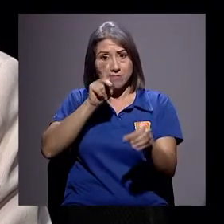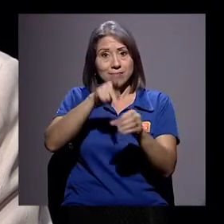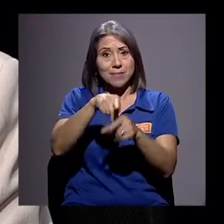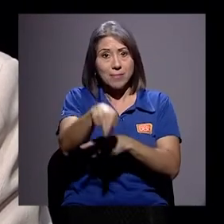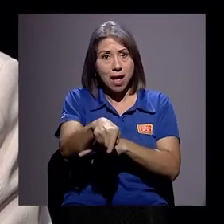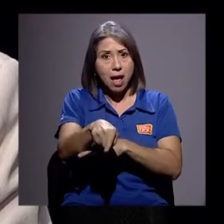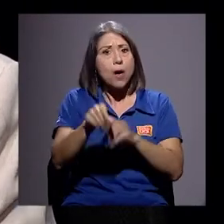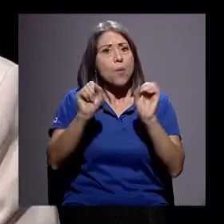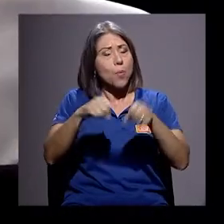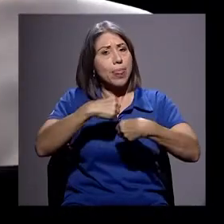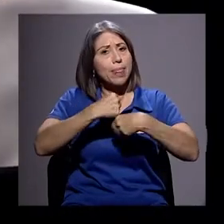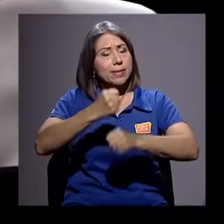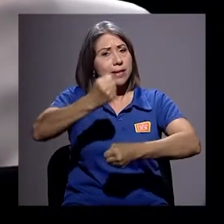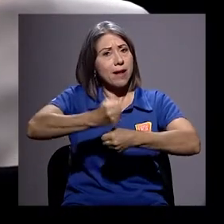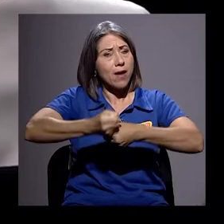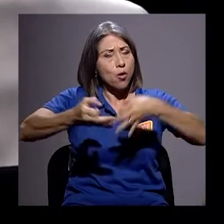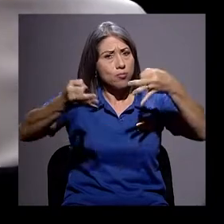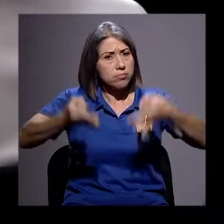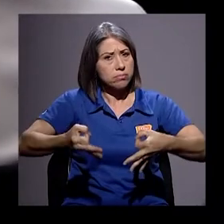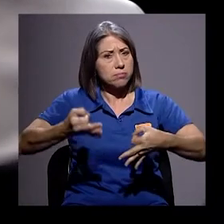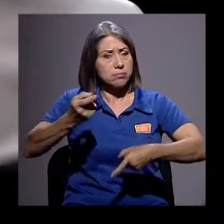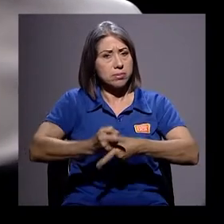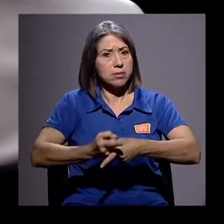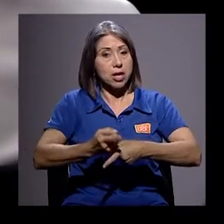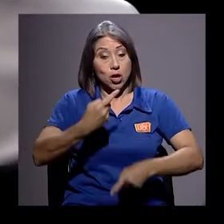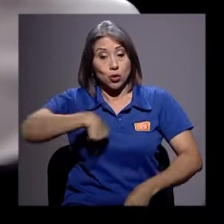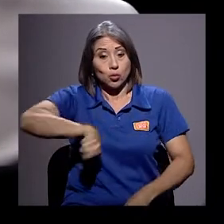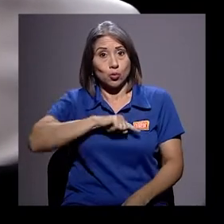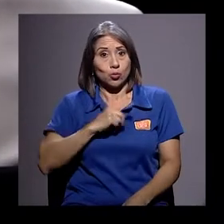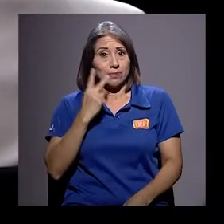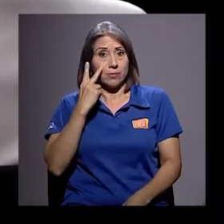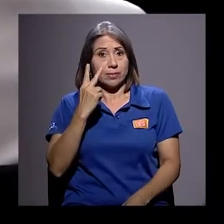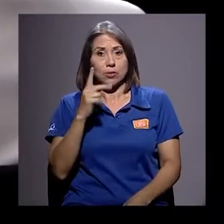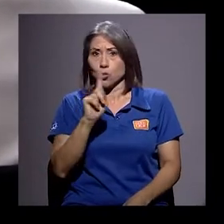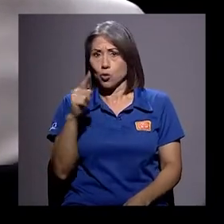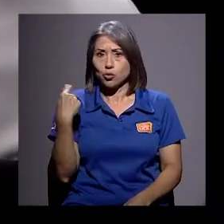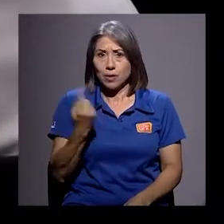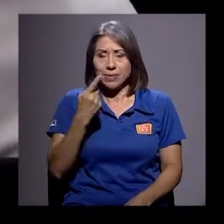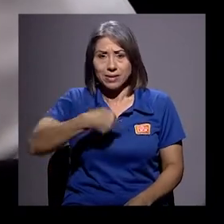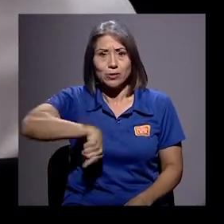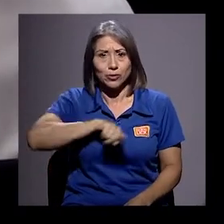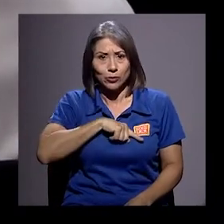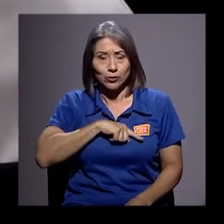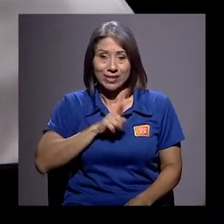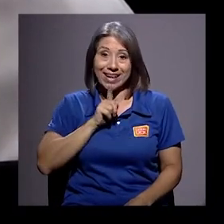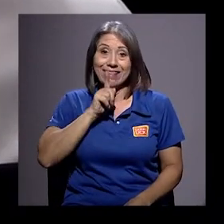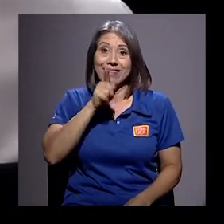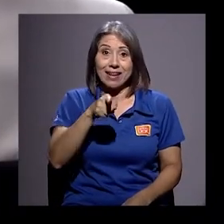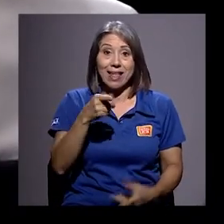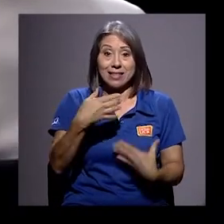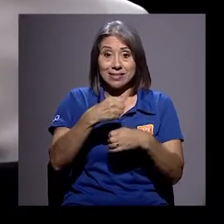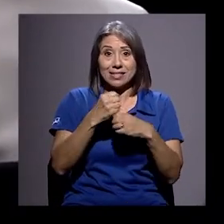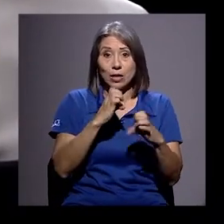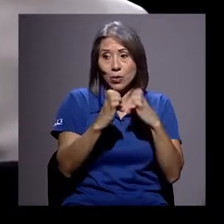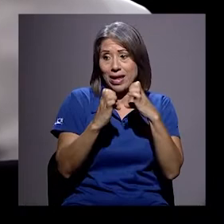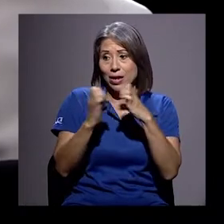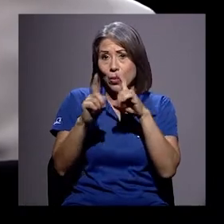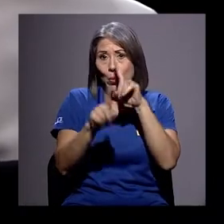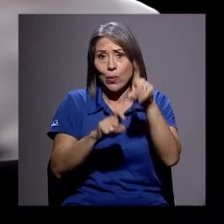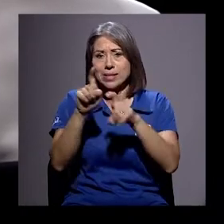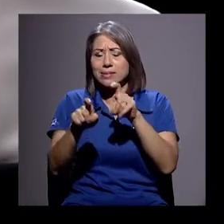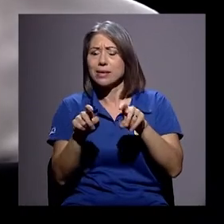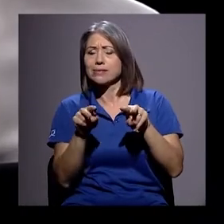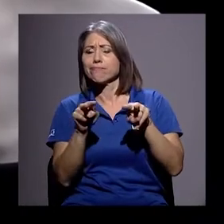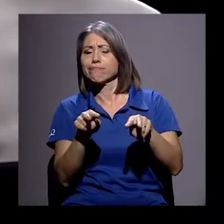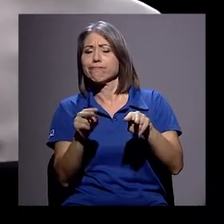efectivamente y yo lo que hemos visto y nosotros nosotros y en realidad fueron las encuestas las que nos dieron todas las pistas de que algo no